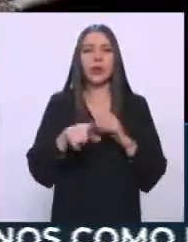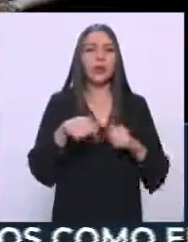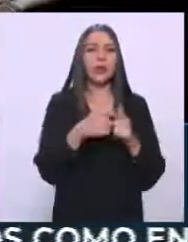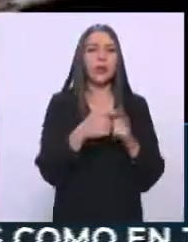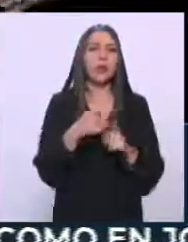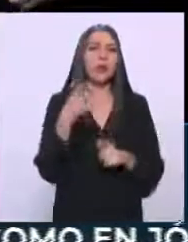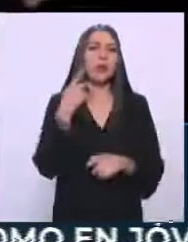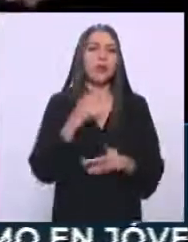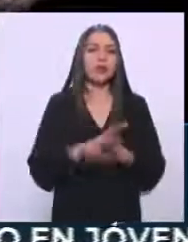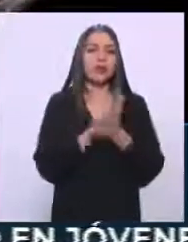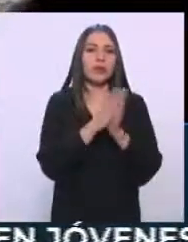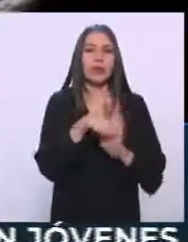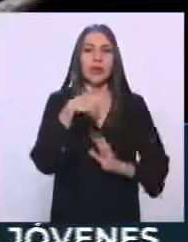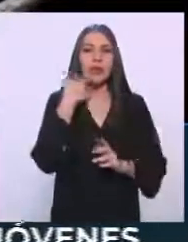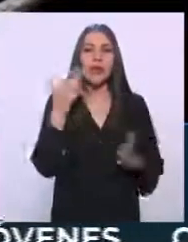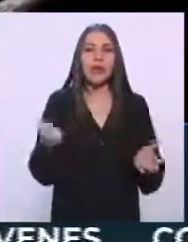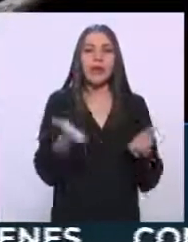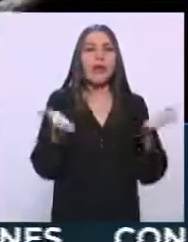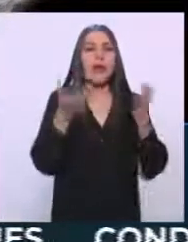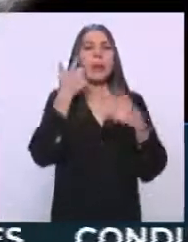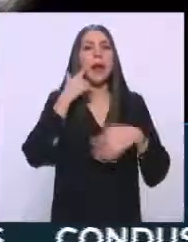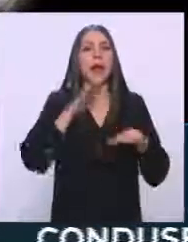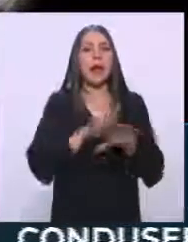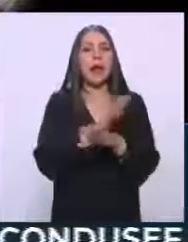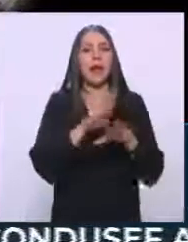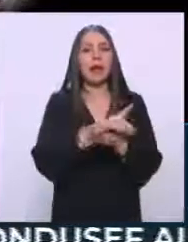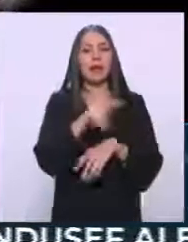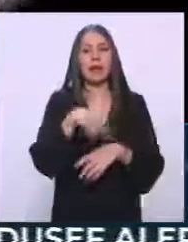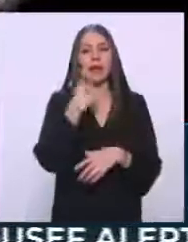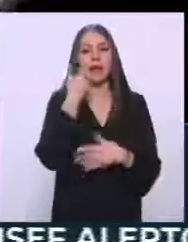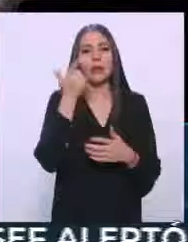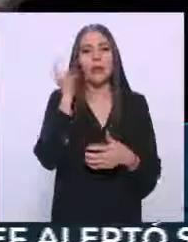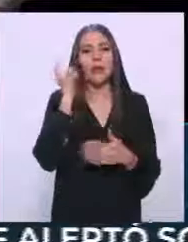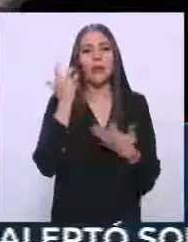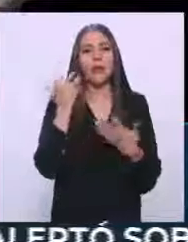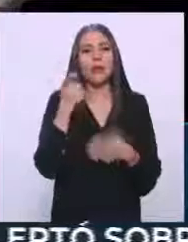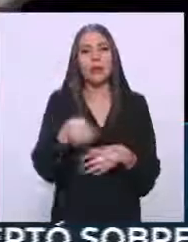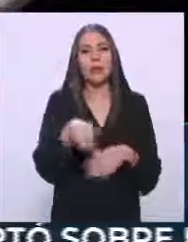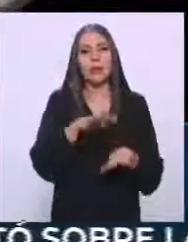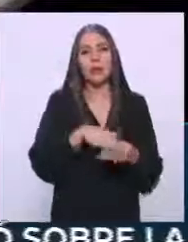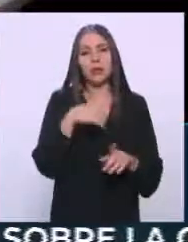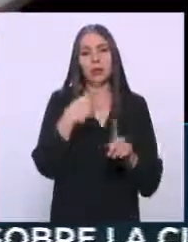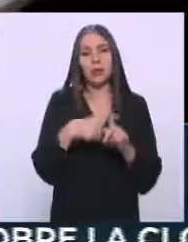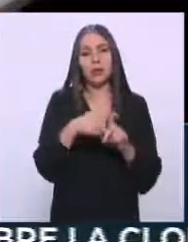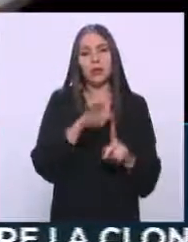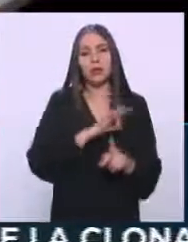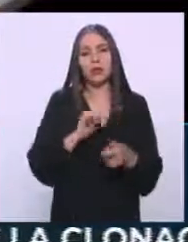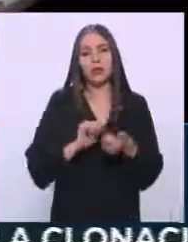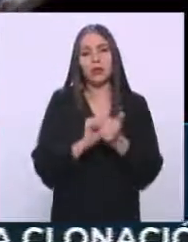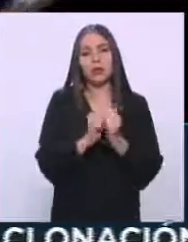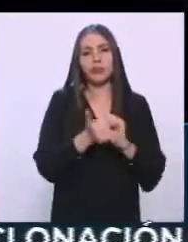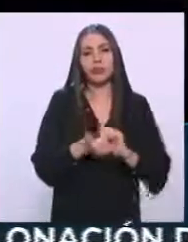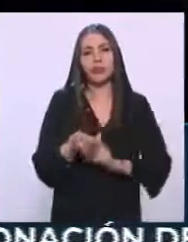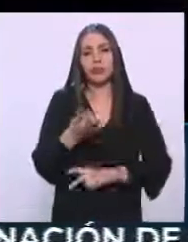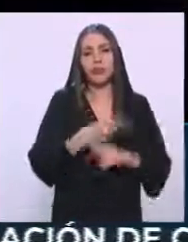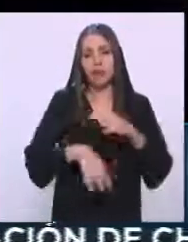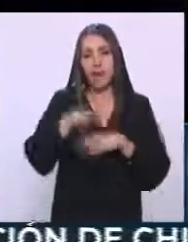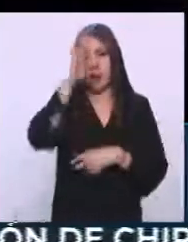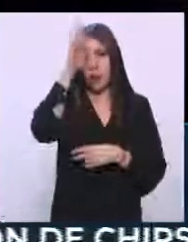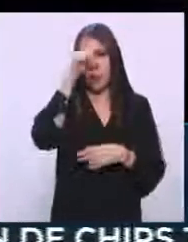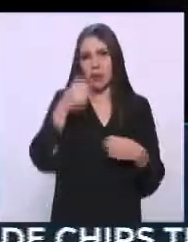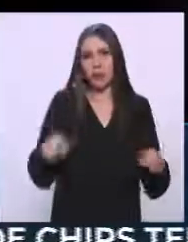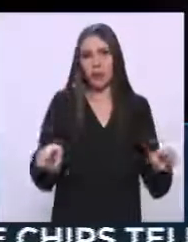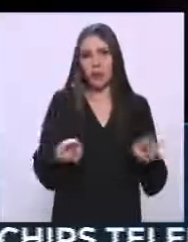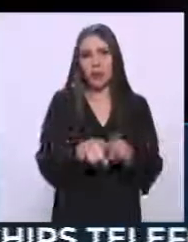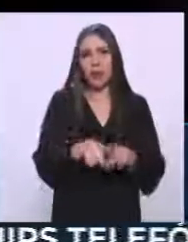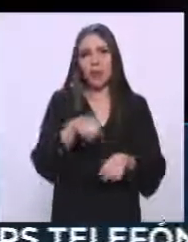empujar los cambios y que se esperaría que fuera el escenario óptimo lograran generar un acuerdo en términos de